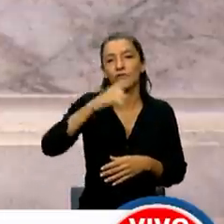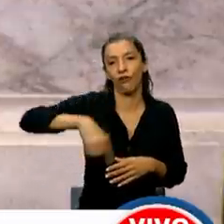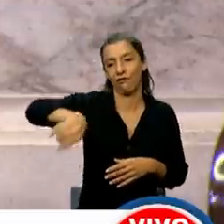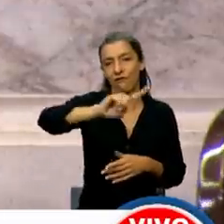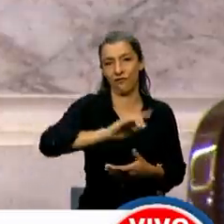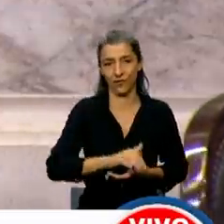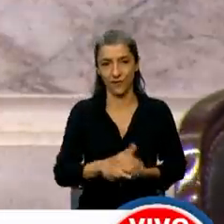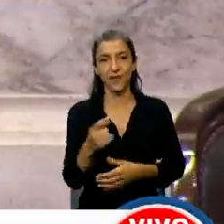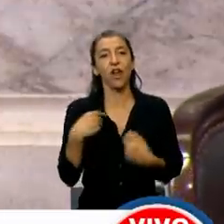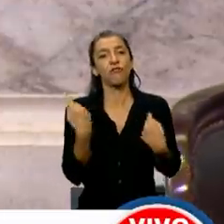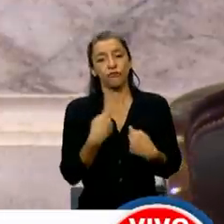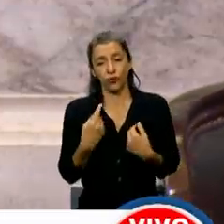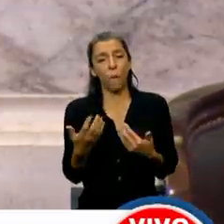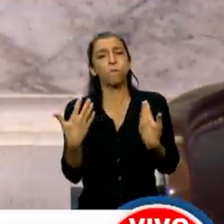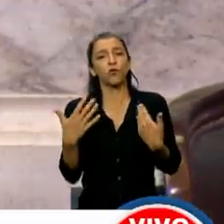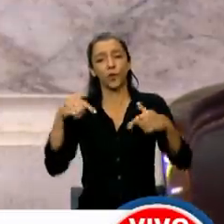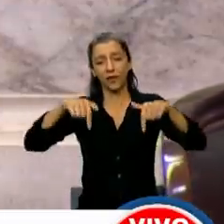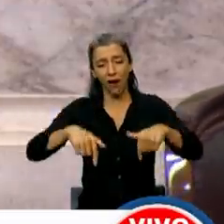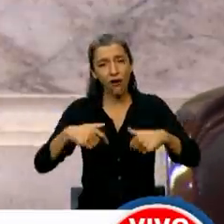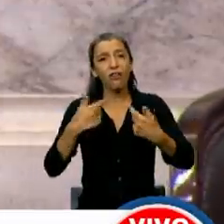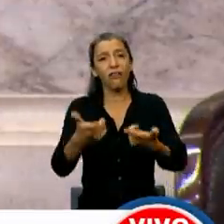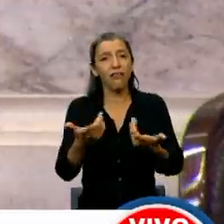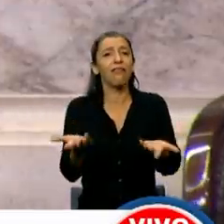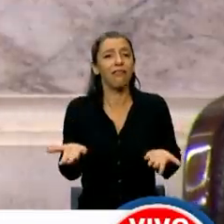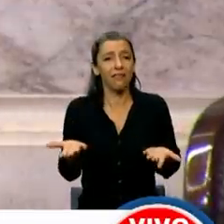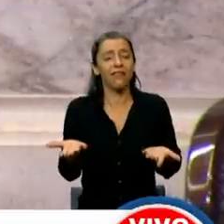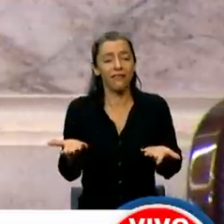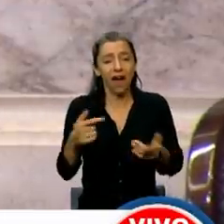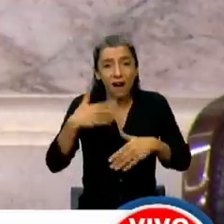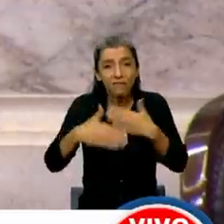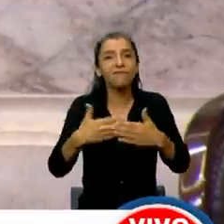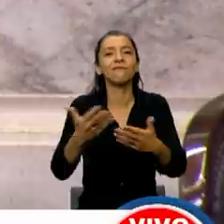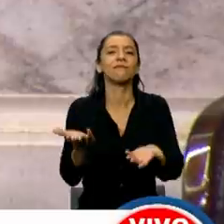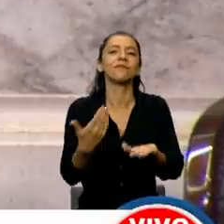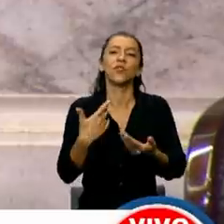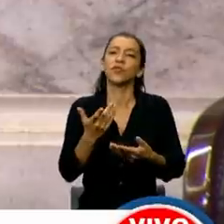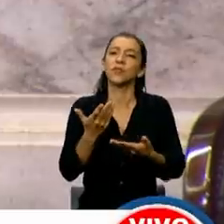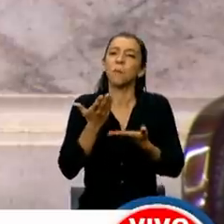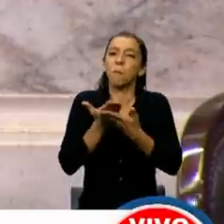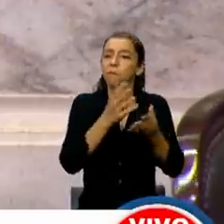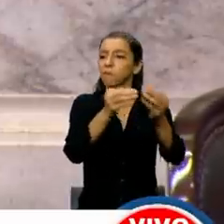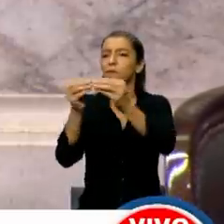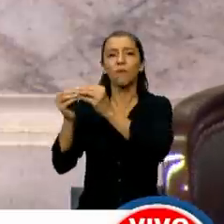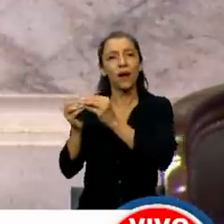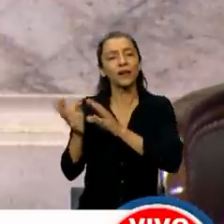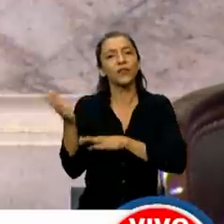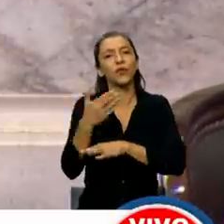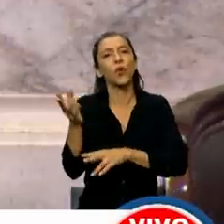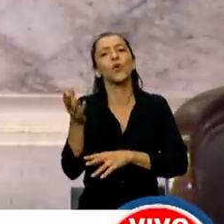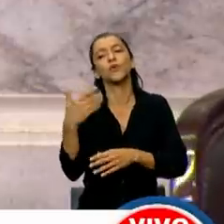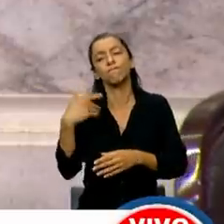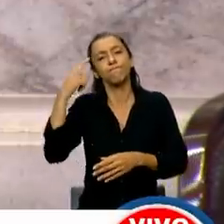presidente y me dirijo también a todos mis colegas de darle una demostración de empatía